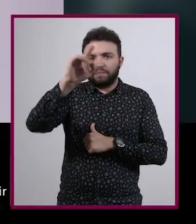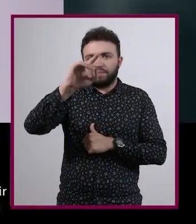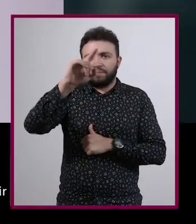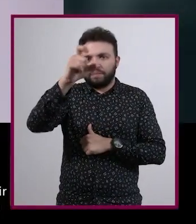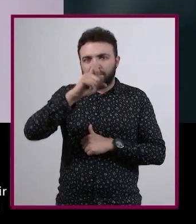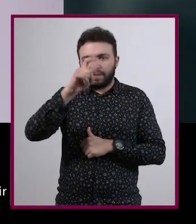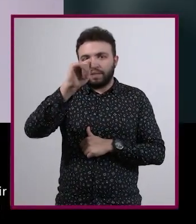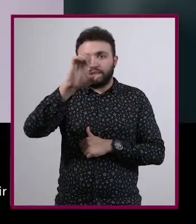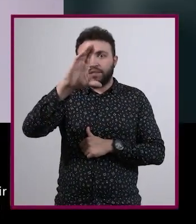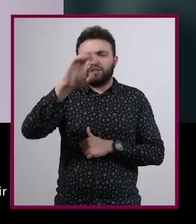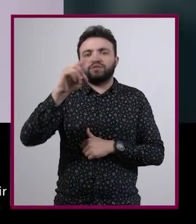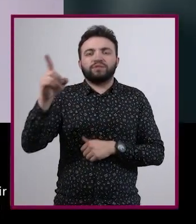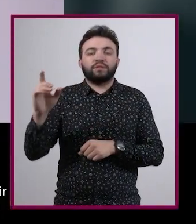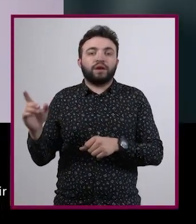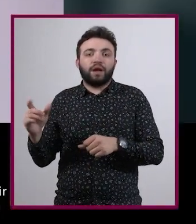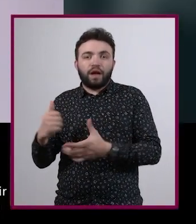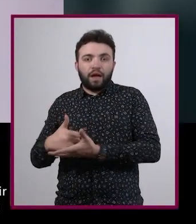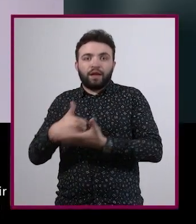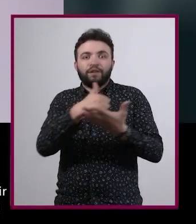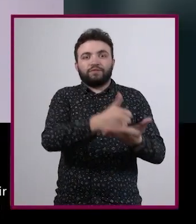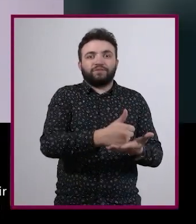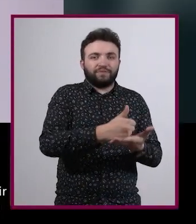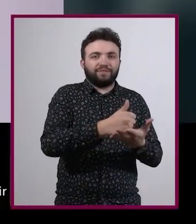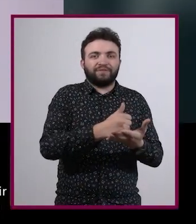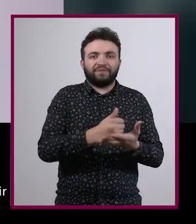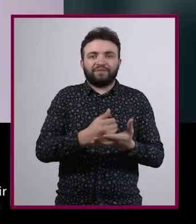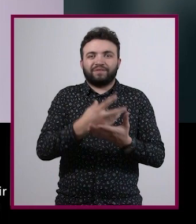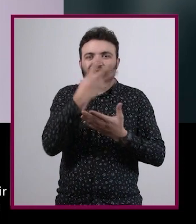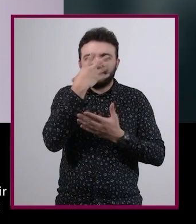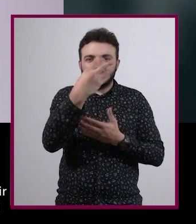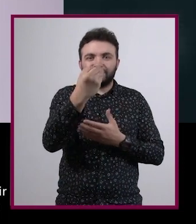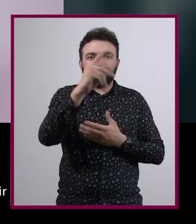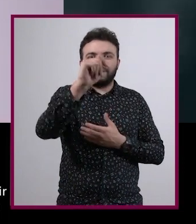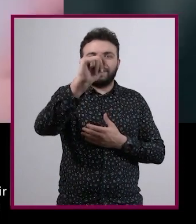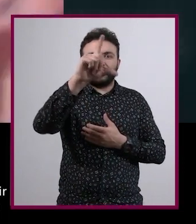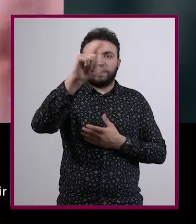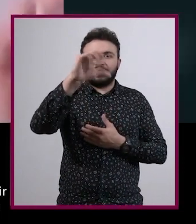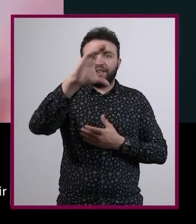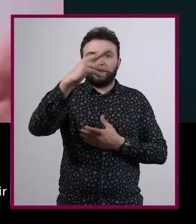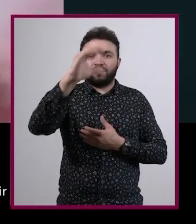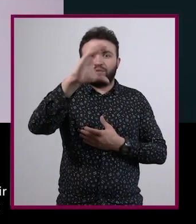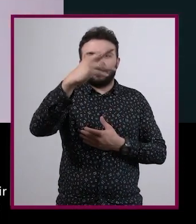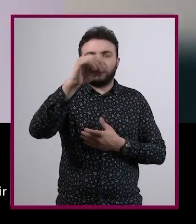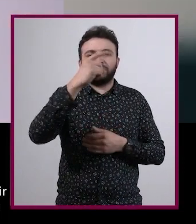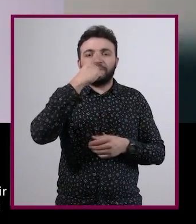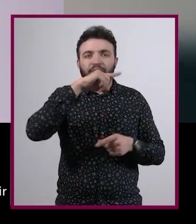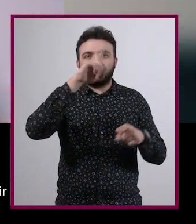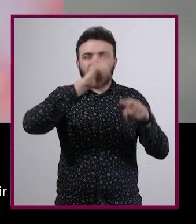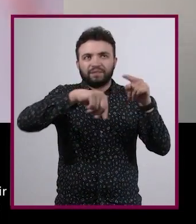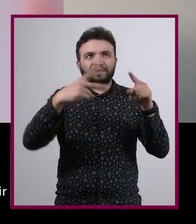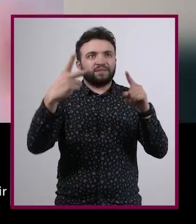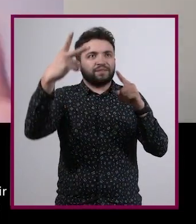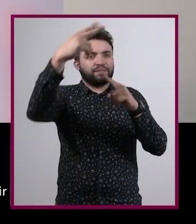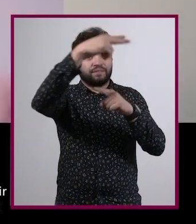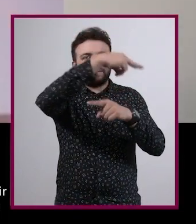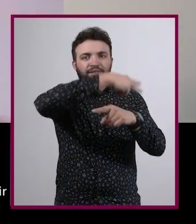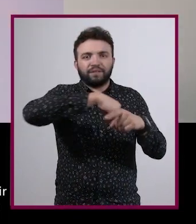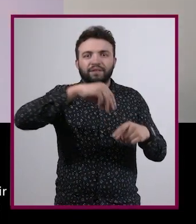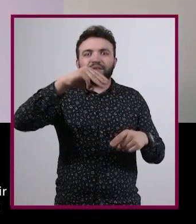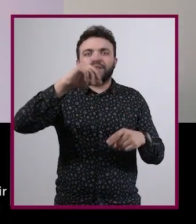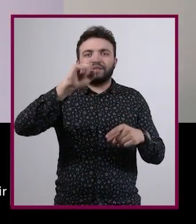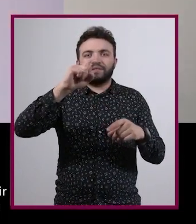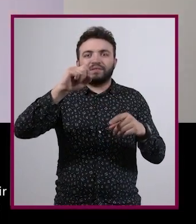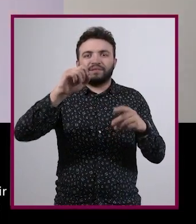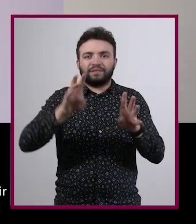ayuda al tlacuache a cortar las hojas del agave del maguey,